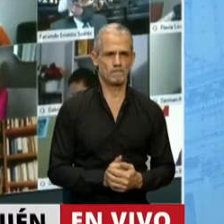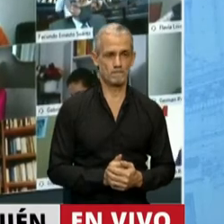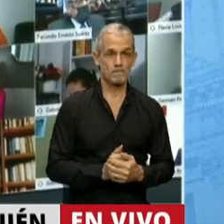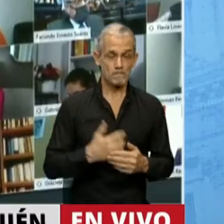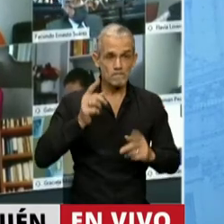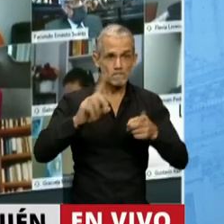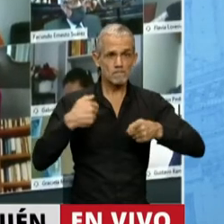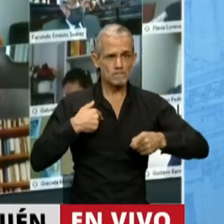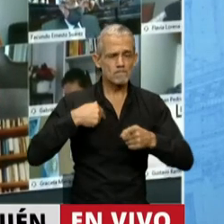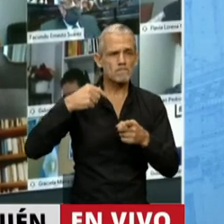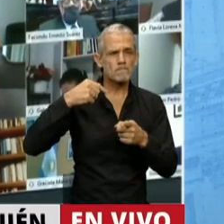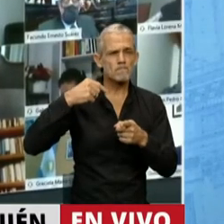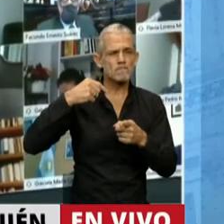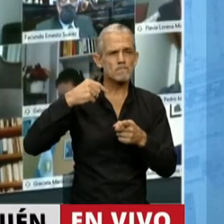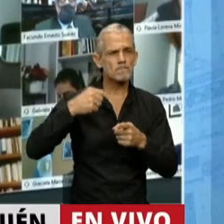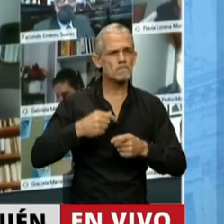encauzar la deuda.